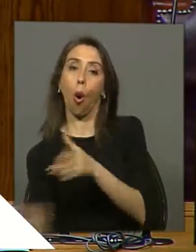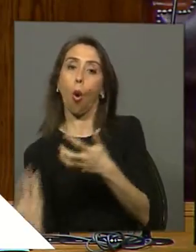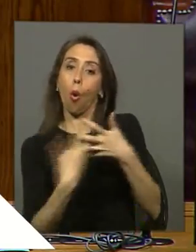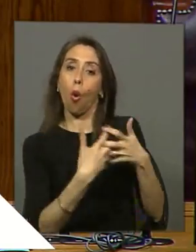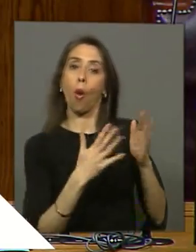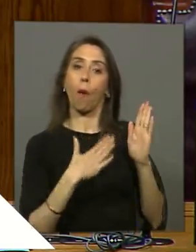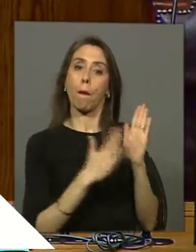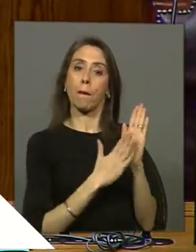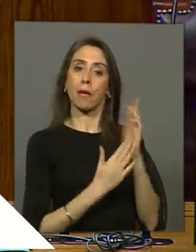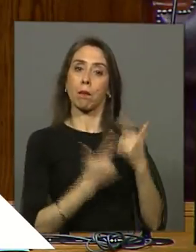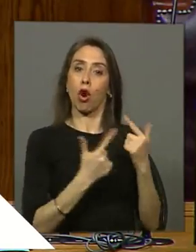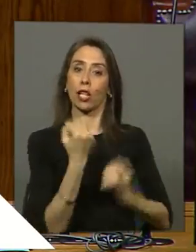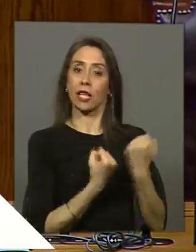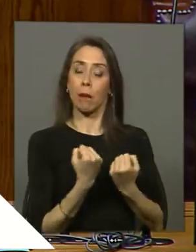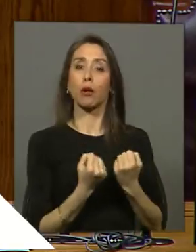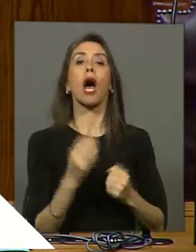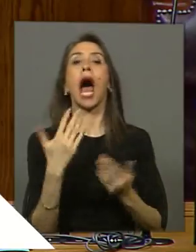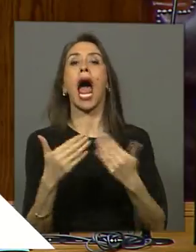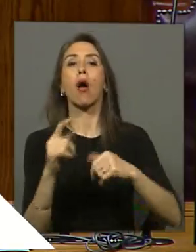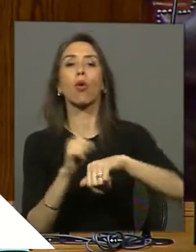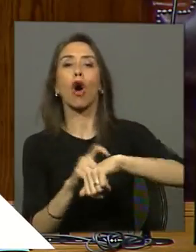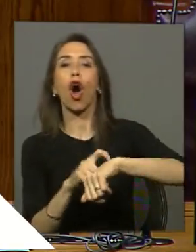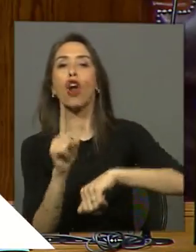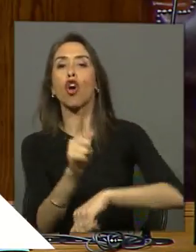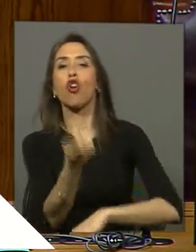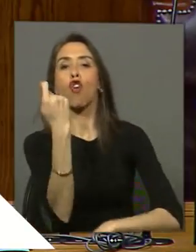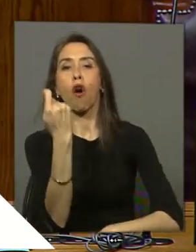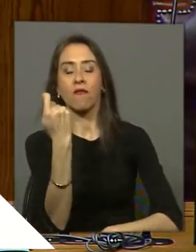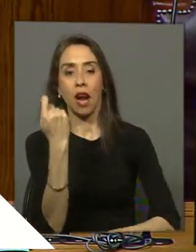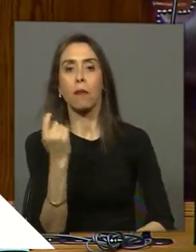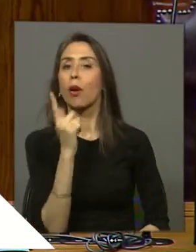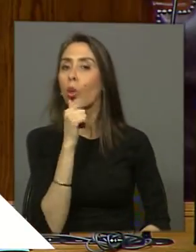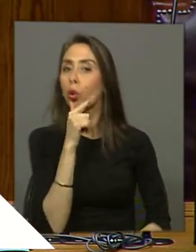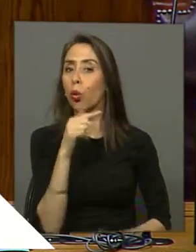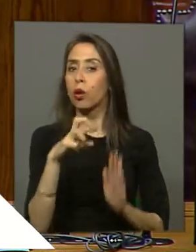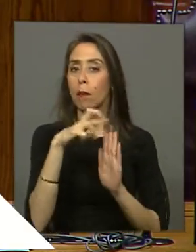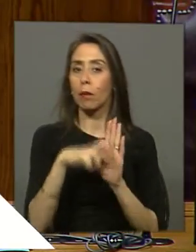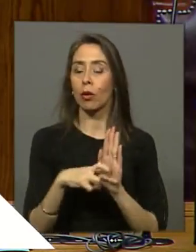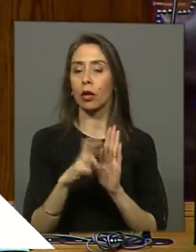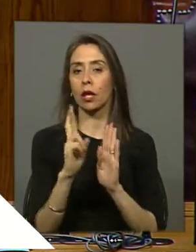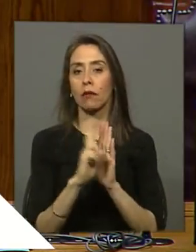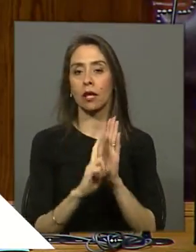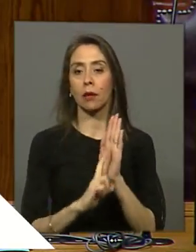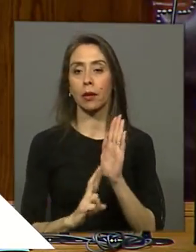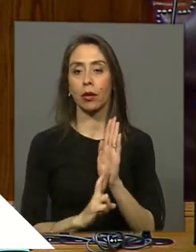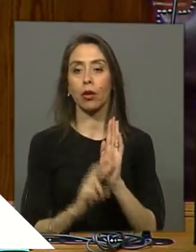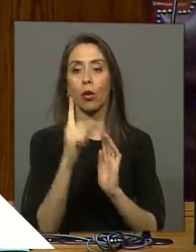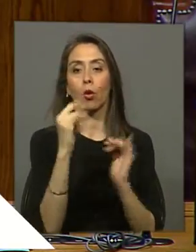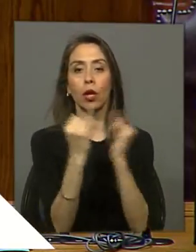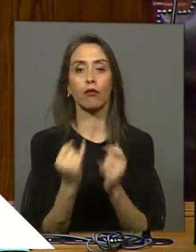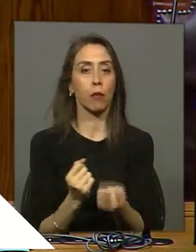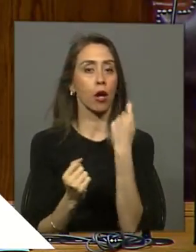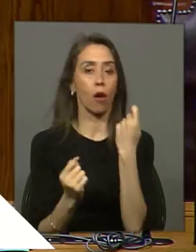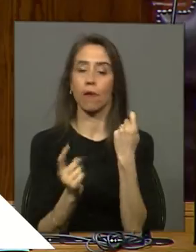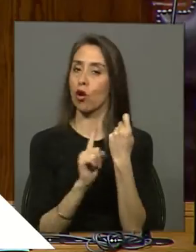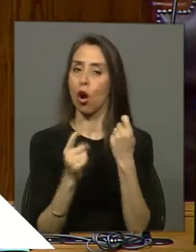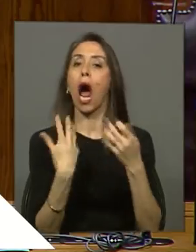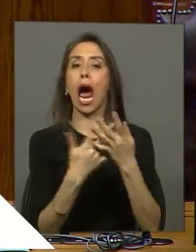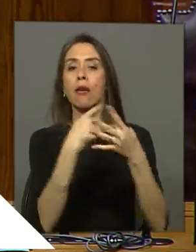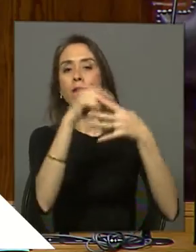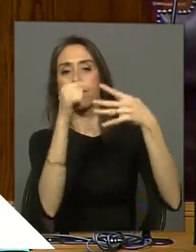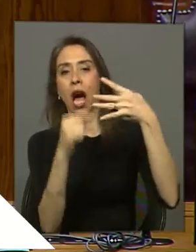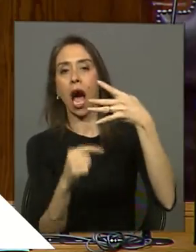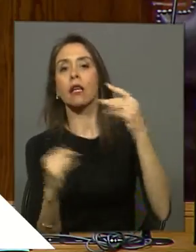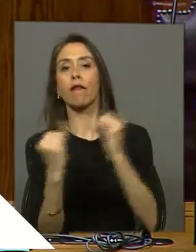puedan establecer periodos exentos de cobro. Es decir, la duda que se planteó respecto a que el proyecto regula solo una forma de cobro no existe. Y es más,